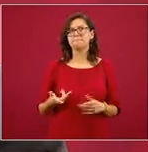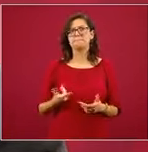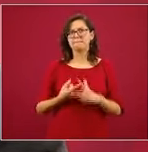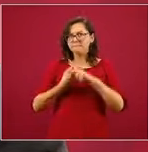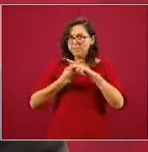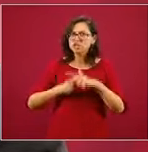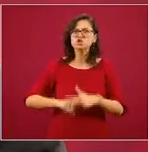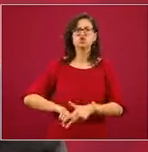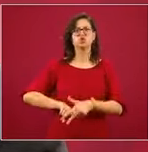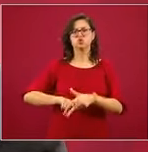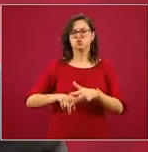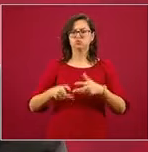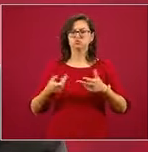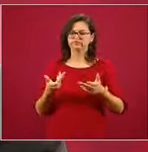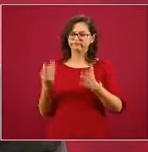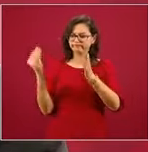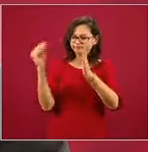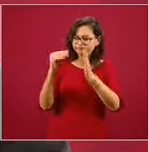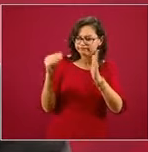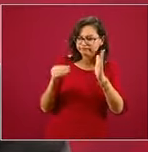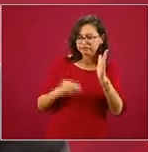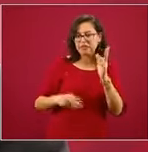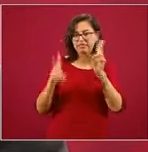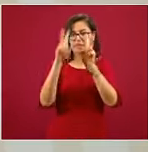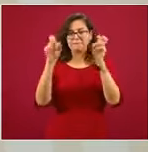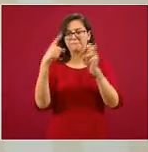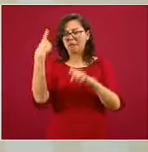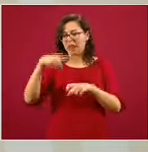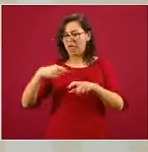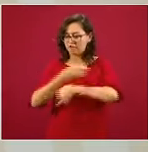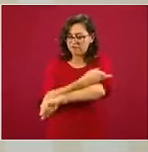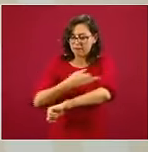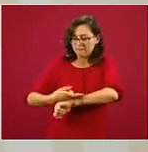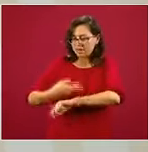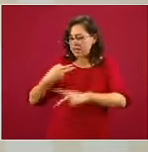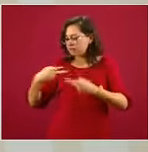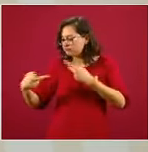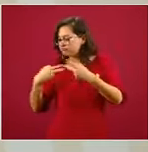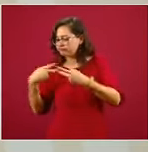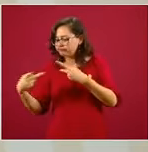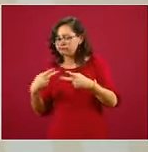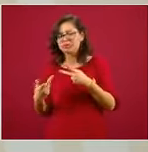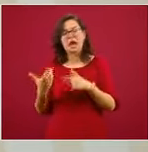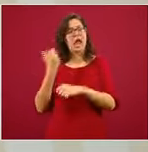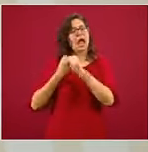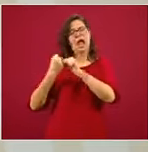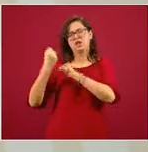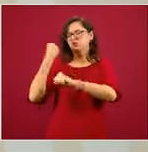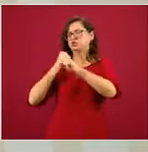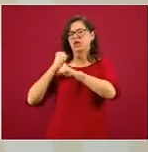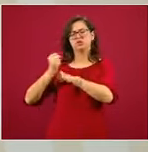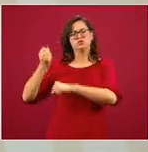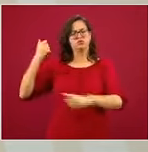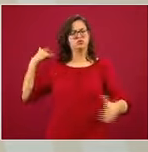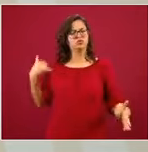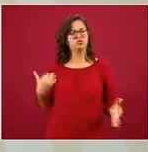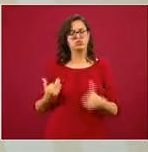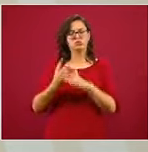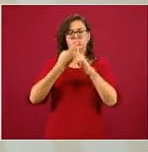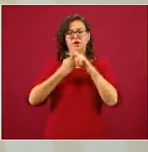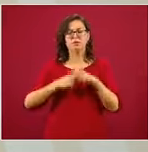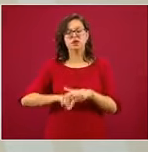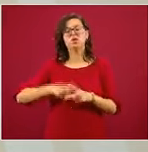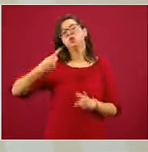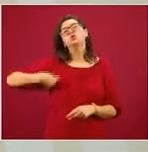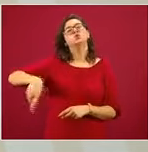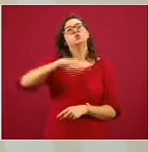tener políticas públicas de planificación familiar ya desde hace muchos años, desde hace muchas décadas, y consideramos siempre que